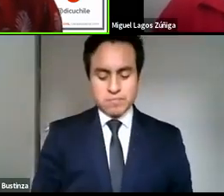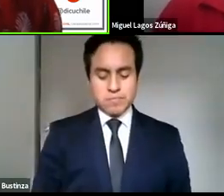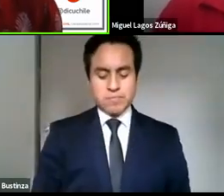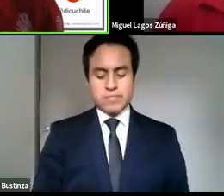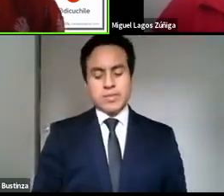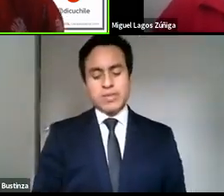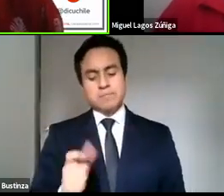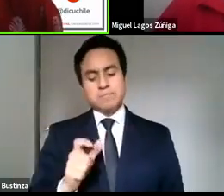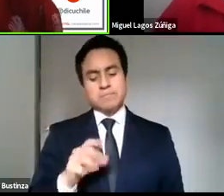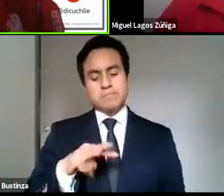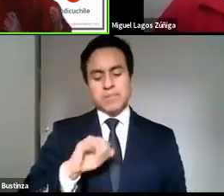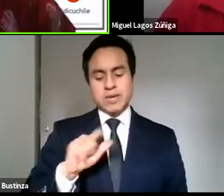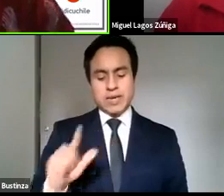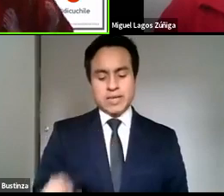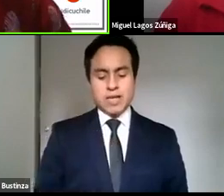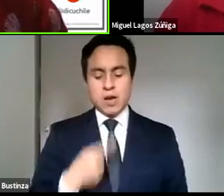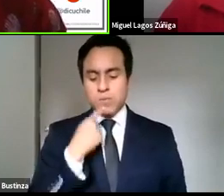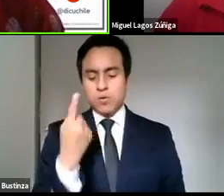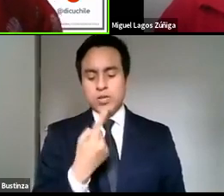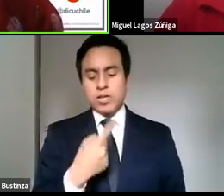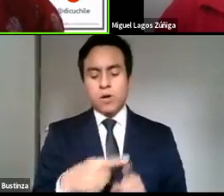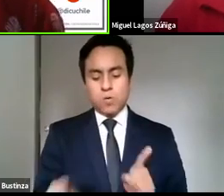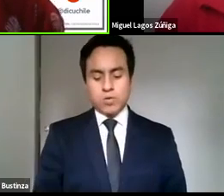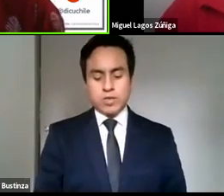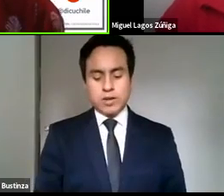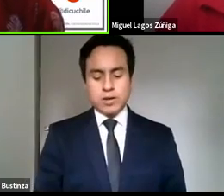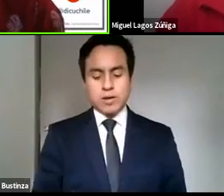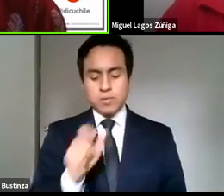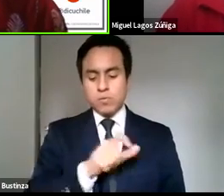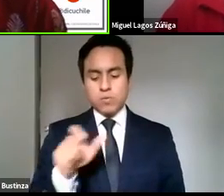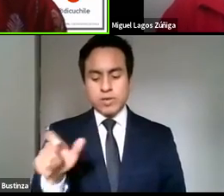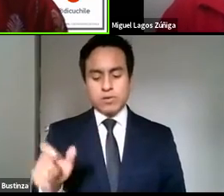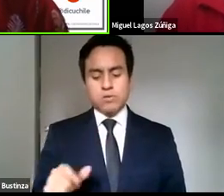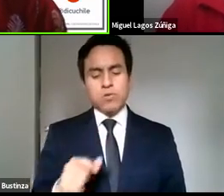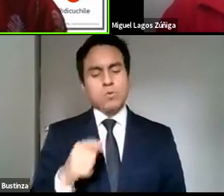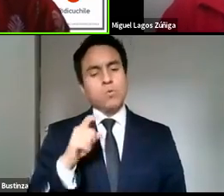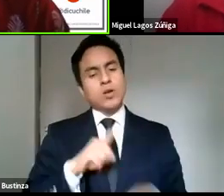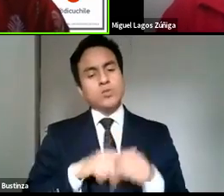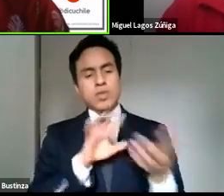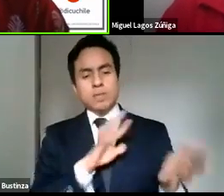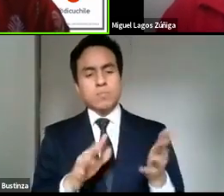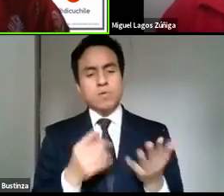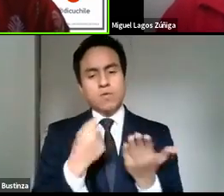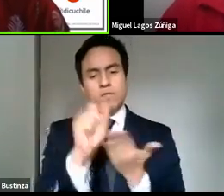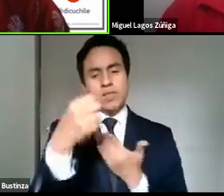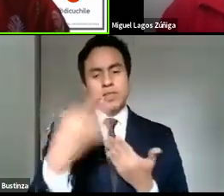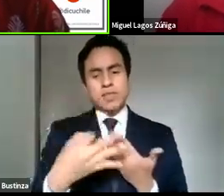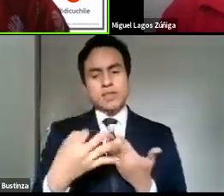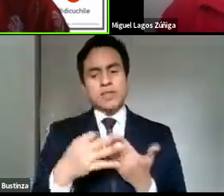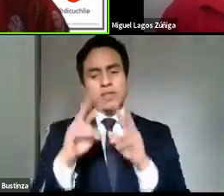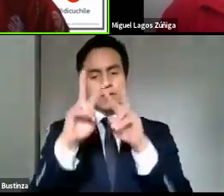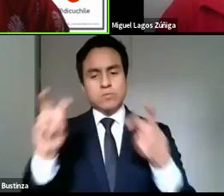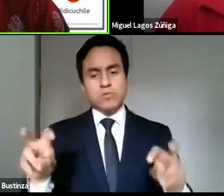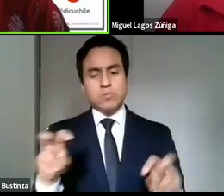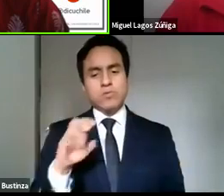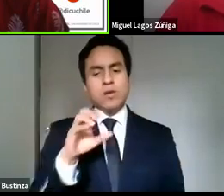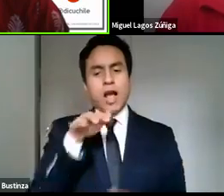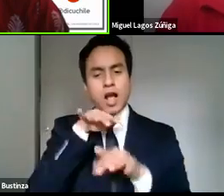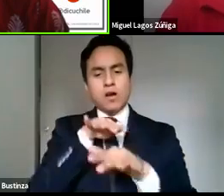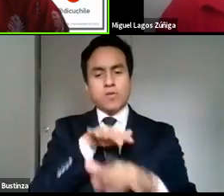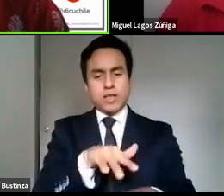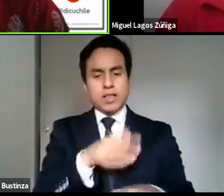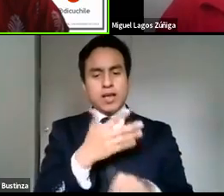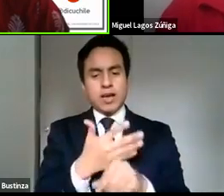Gracias, Miguel. Tenemos otra pregunta del público. ¿Cuánto tiempo de validez tienen los estudios de caudales, dados